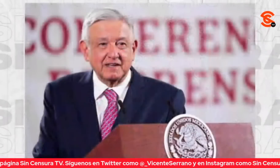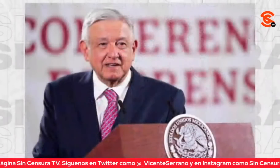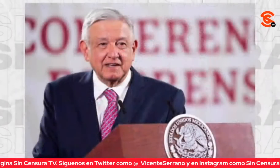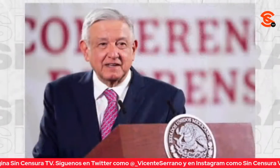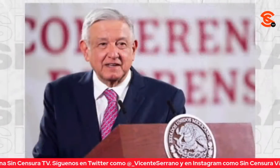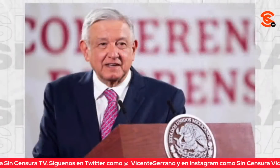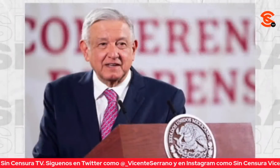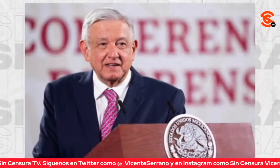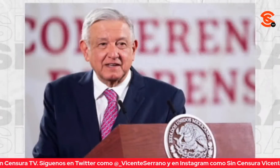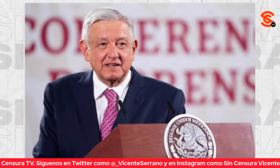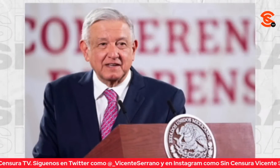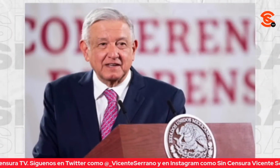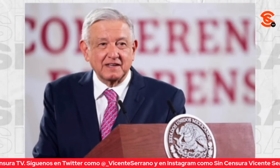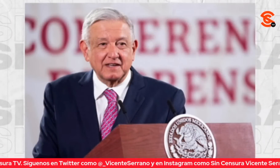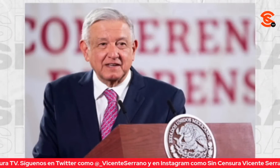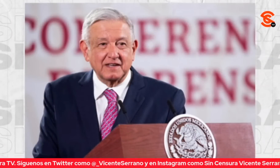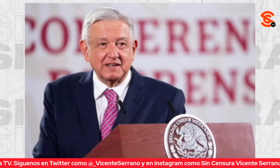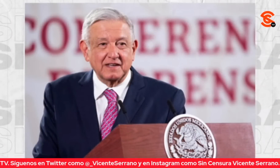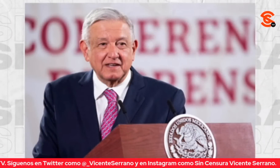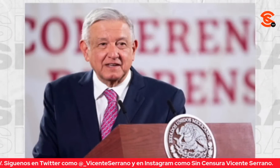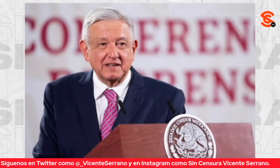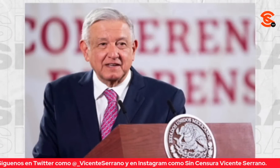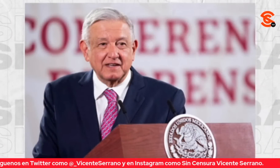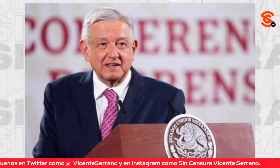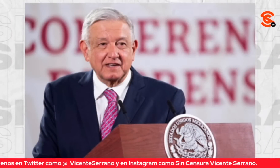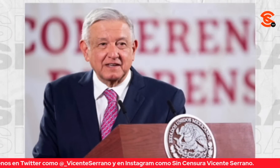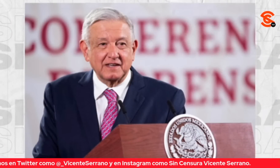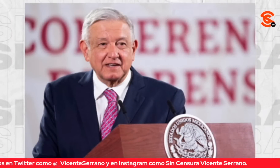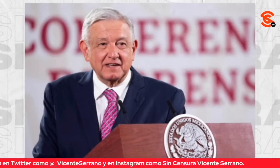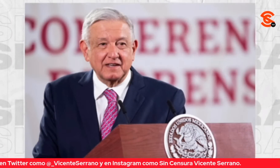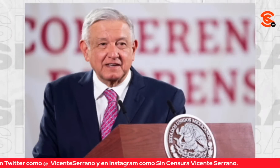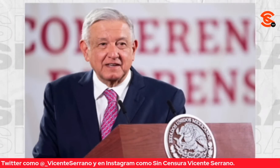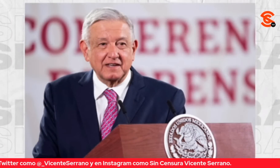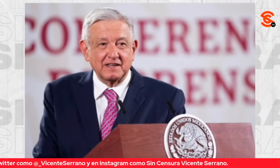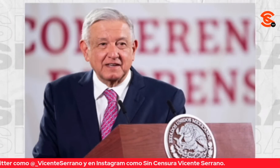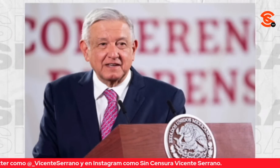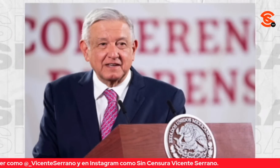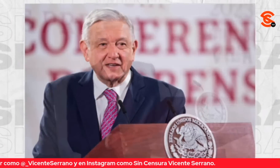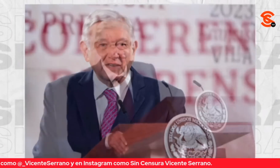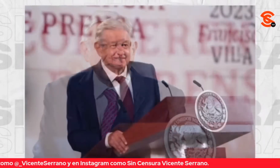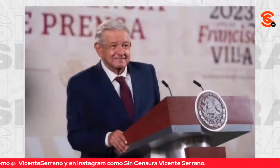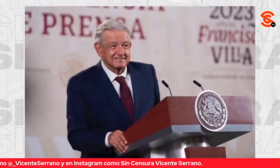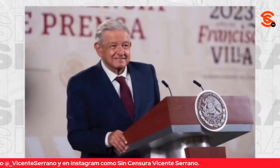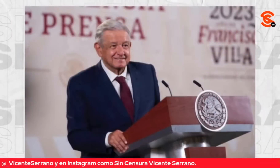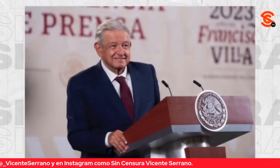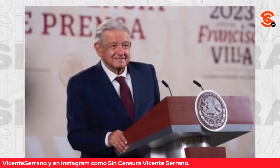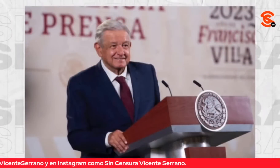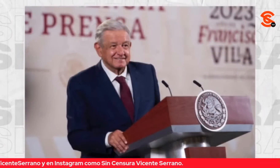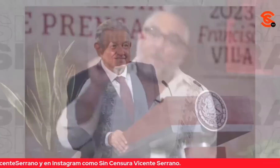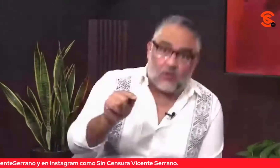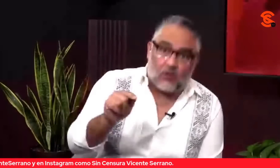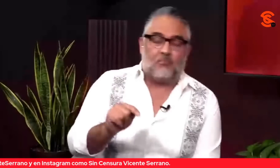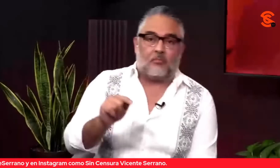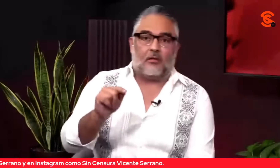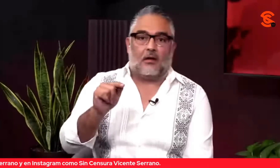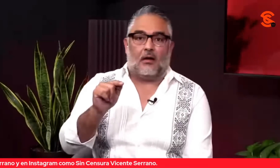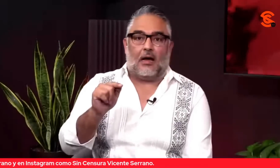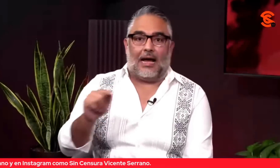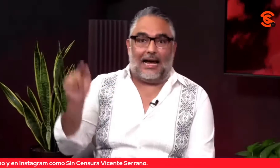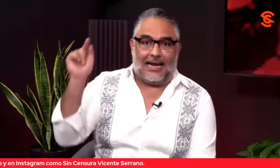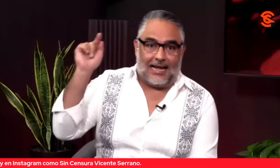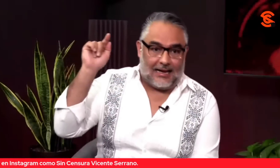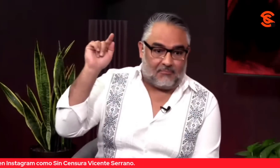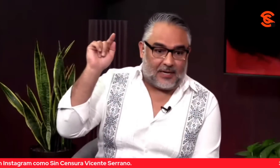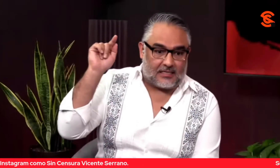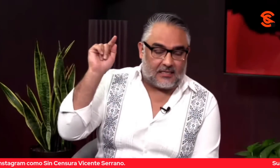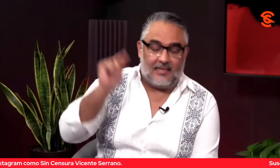avanzar su carrera, entre las cosas que dice Alessandra Rojo de la Vega, pero